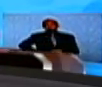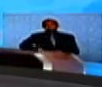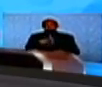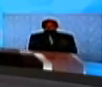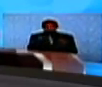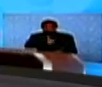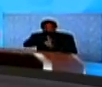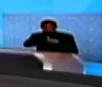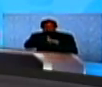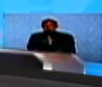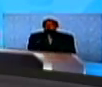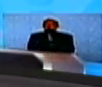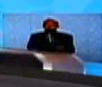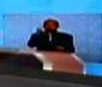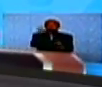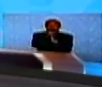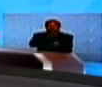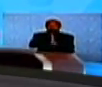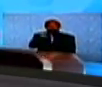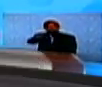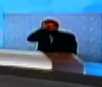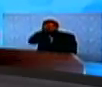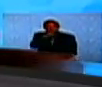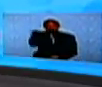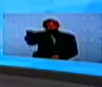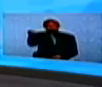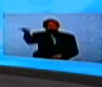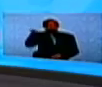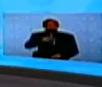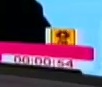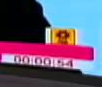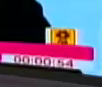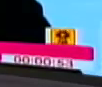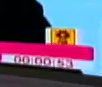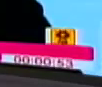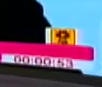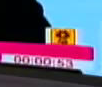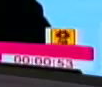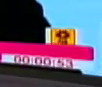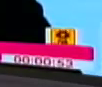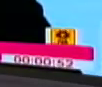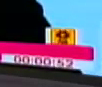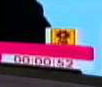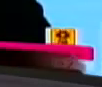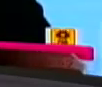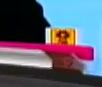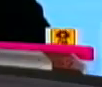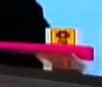está perfectamente identificada, y las ocurrencias, pues vienen de otros lados. Por ahí la señora esta